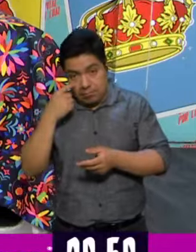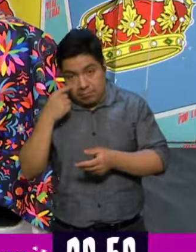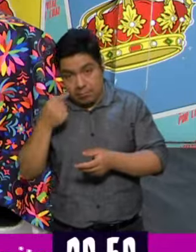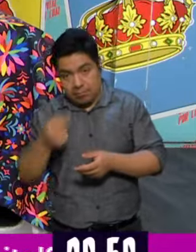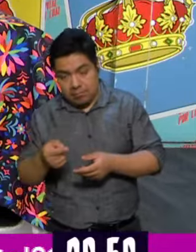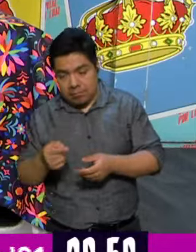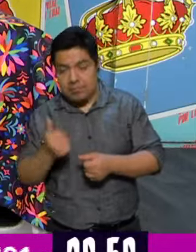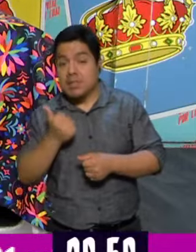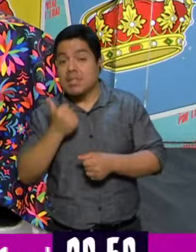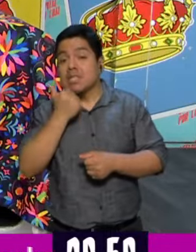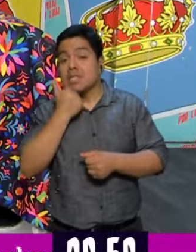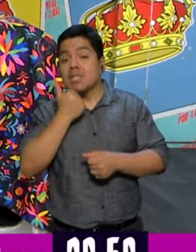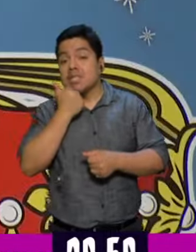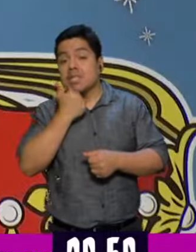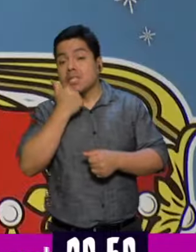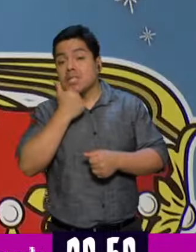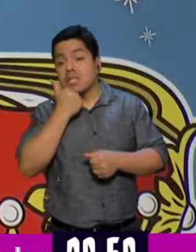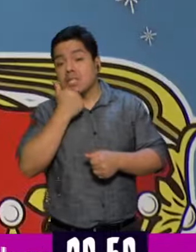el azúcar.